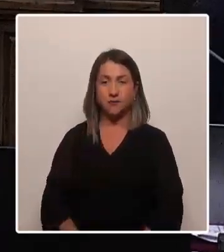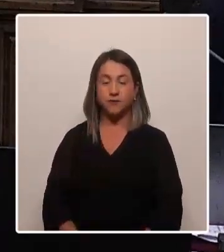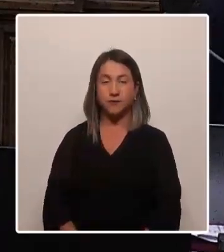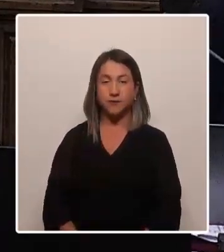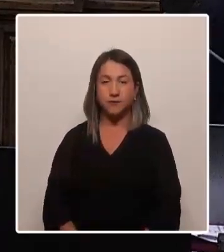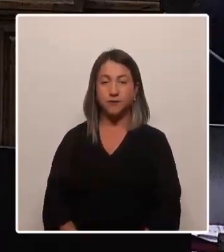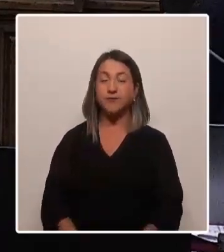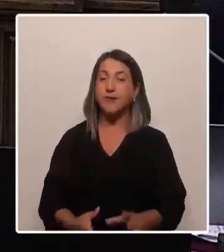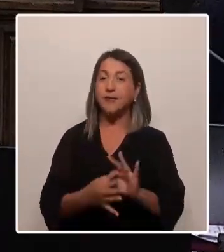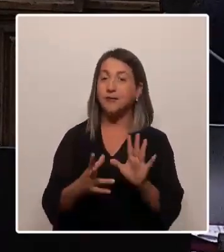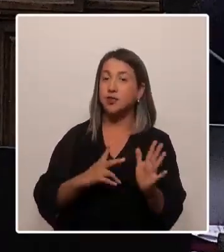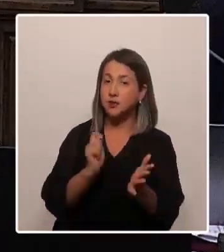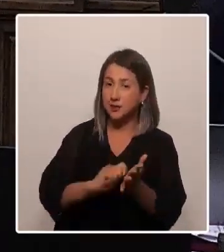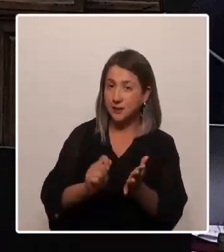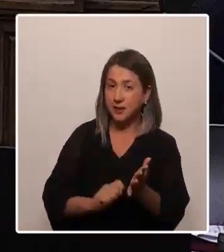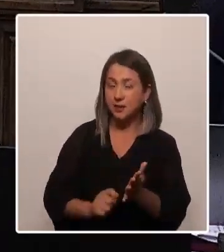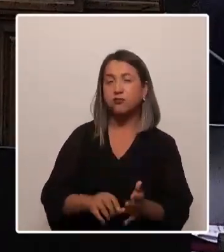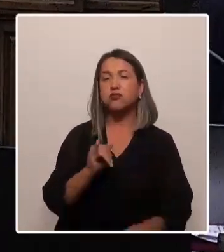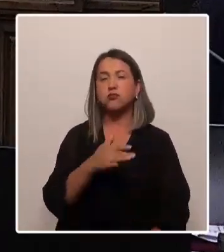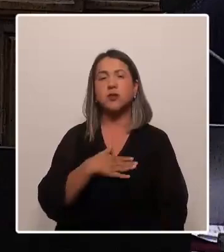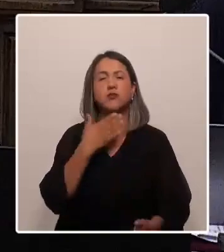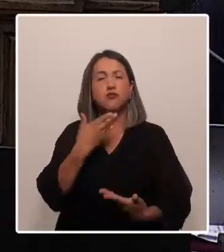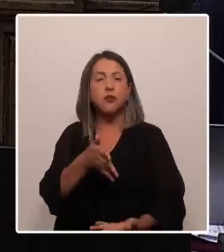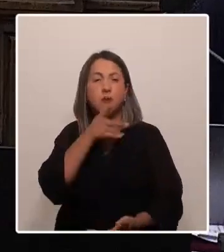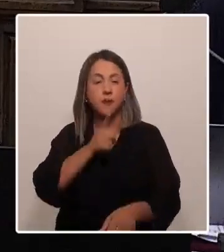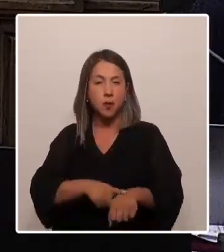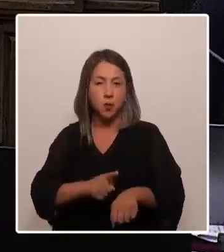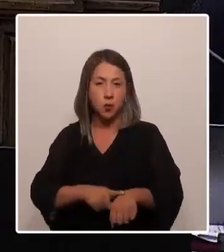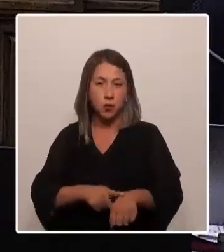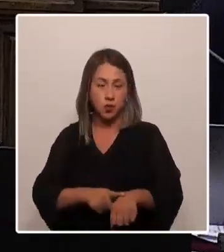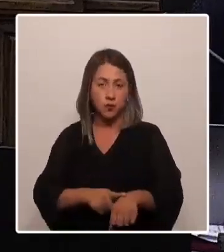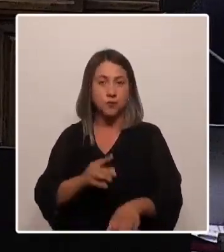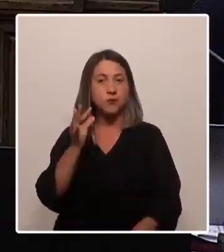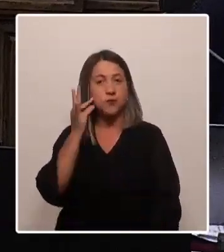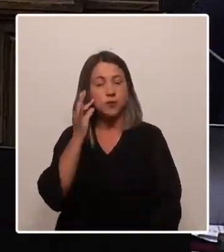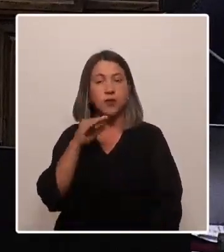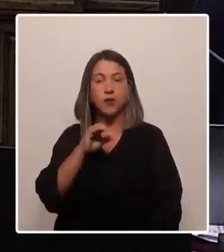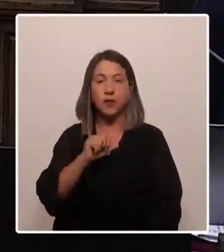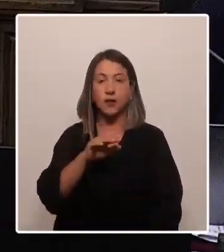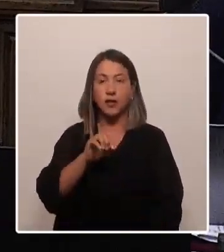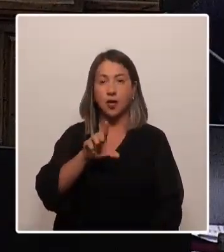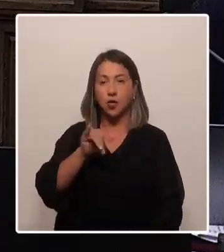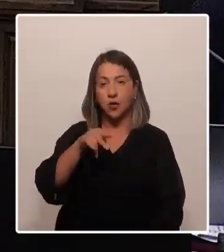Gracias, secretario. Es para cederle mis minutos a la convencional Carolina Videla.